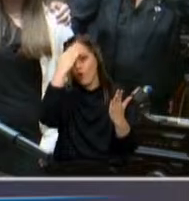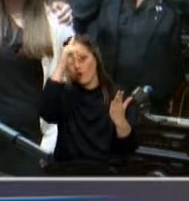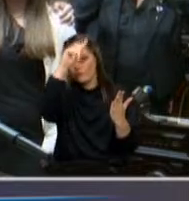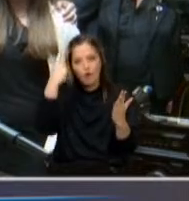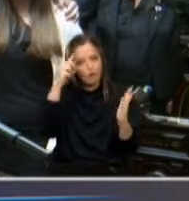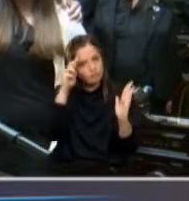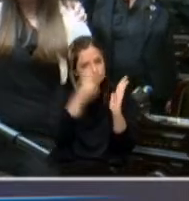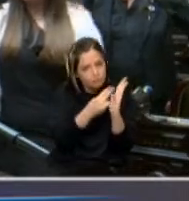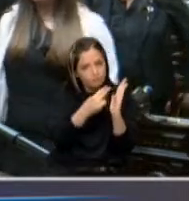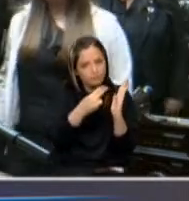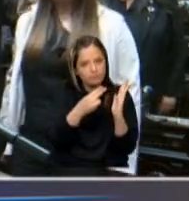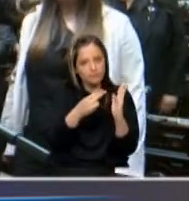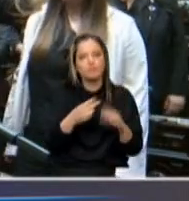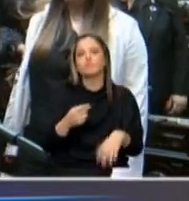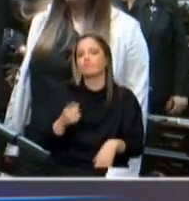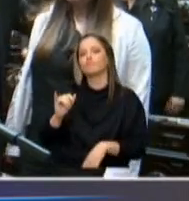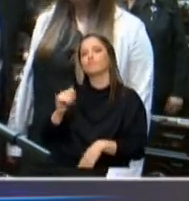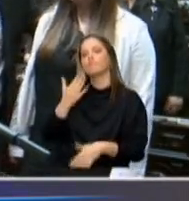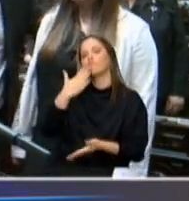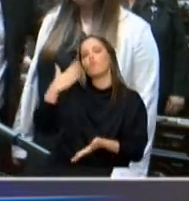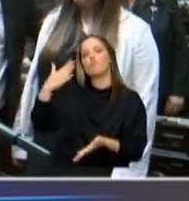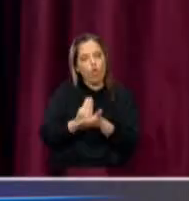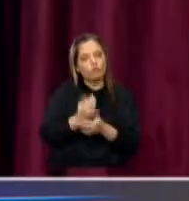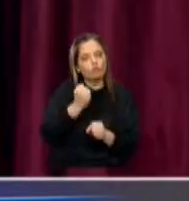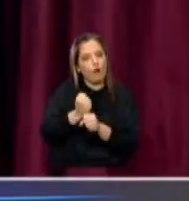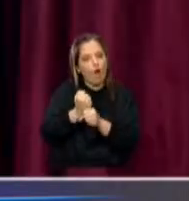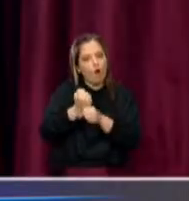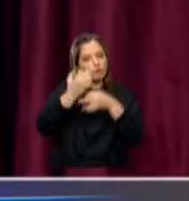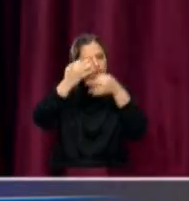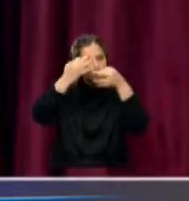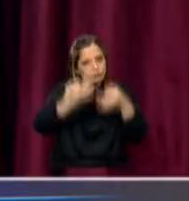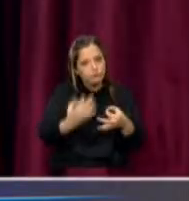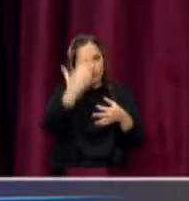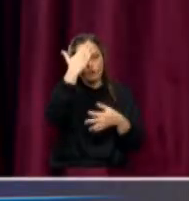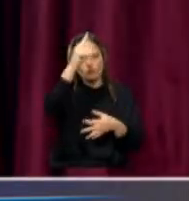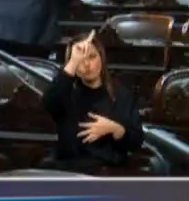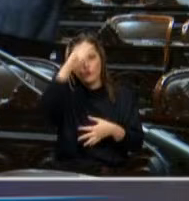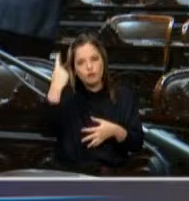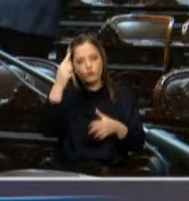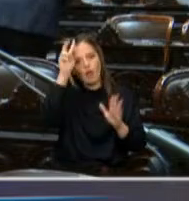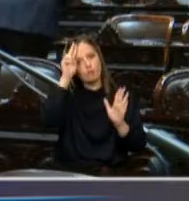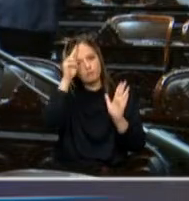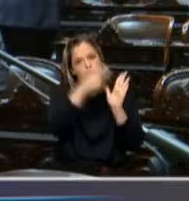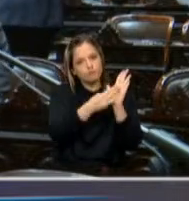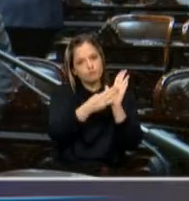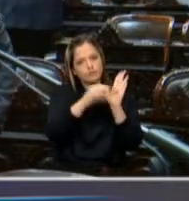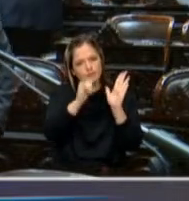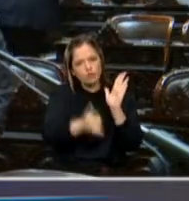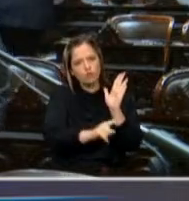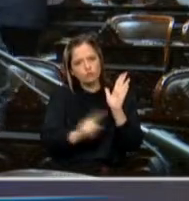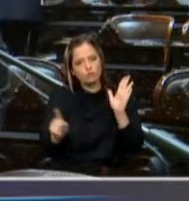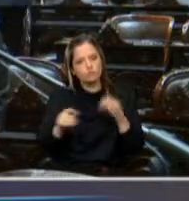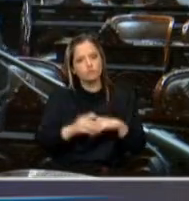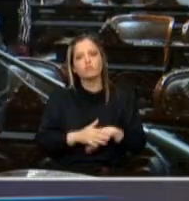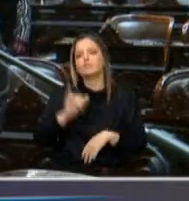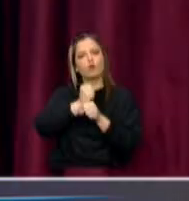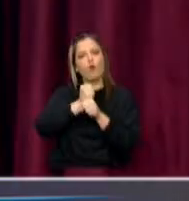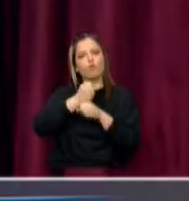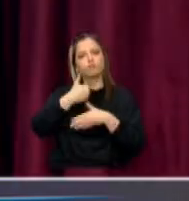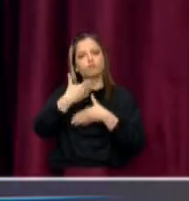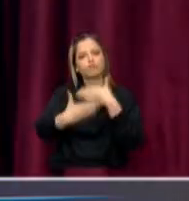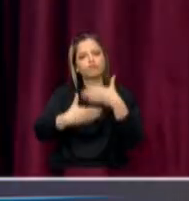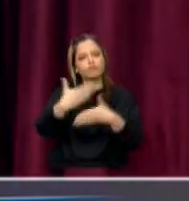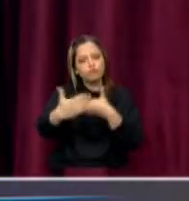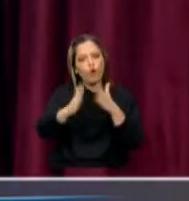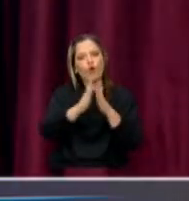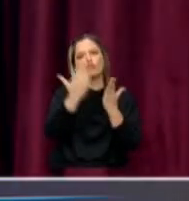finalmente no prosperó y originó que formaran un bloque que está dentro de Provincias Unidas, que ahora, bueno, es Innovación Federal.